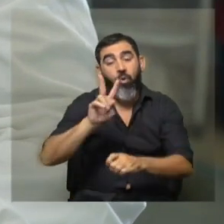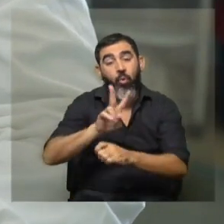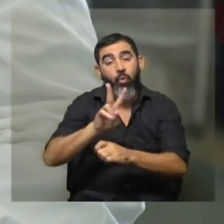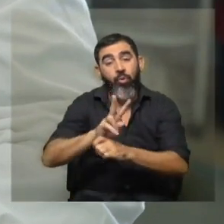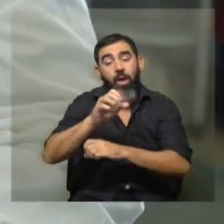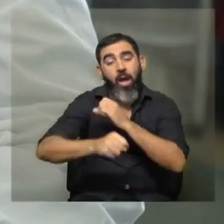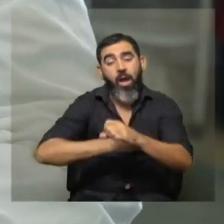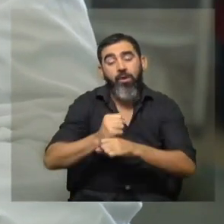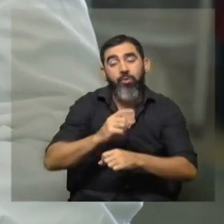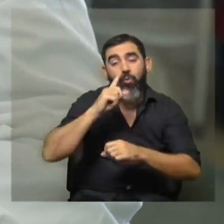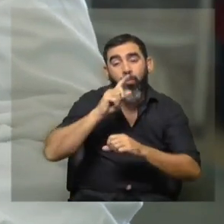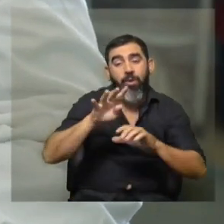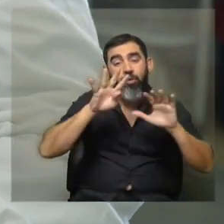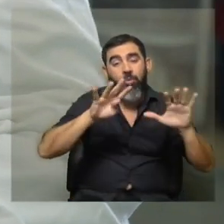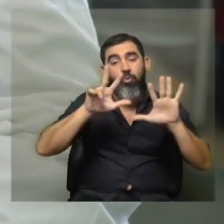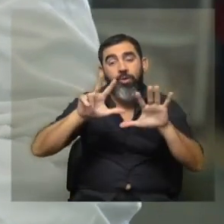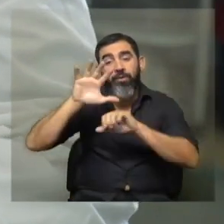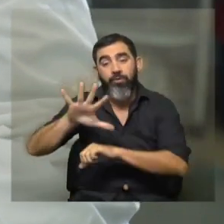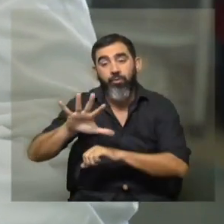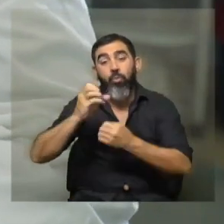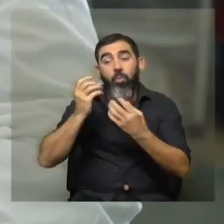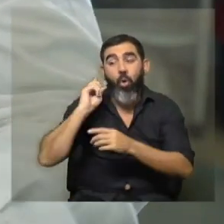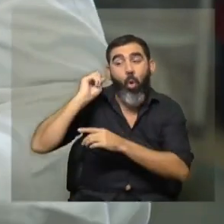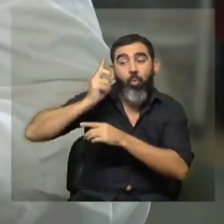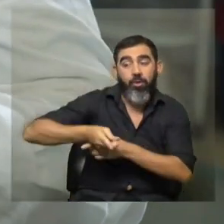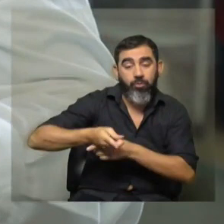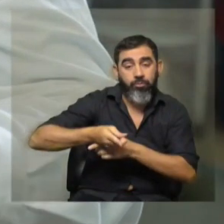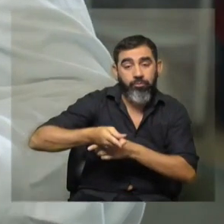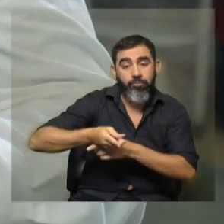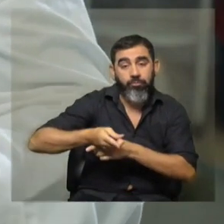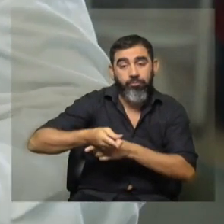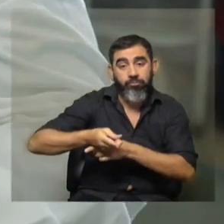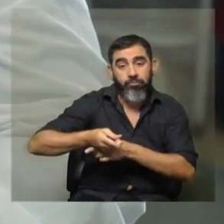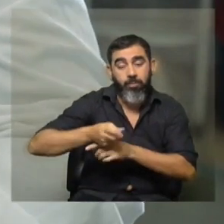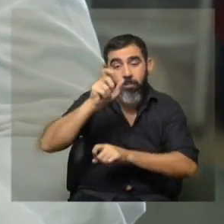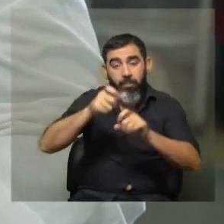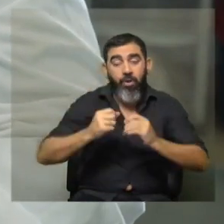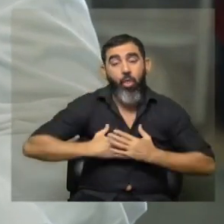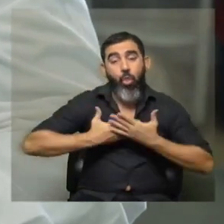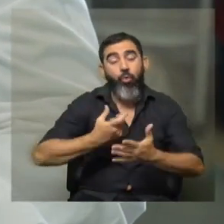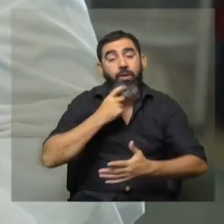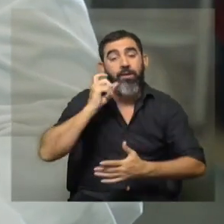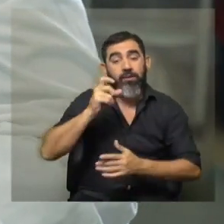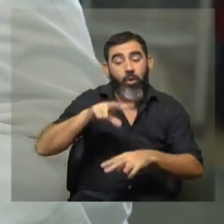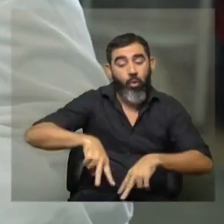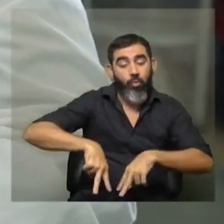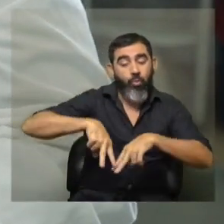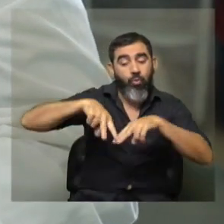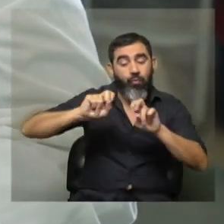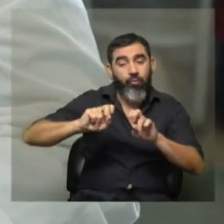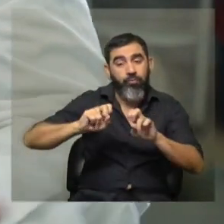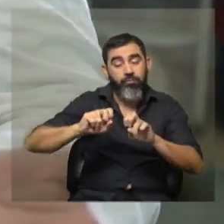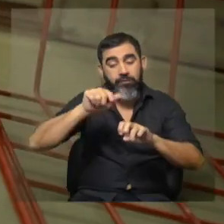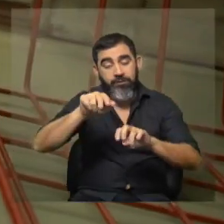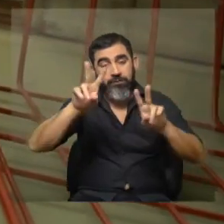año 1985 porque es obligatorio hacer, en las personas que van a donar sangre, es obligatorio el screening